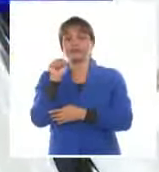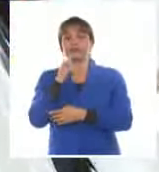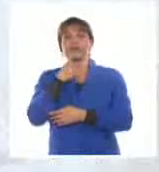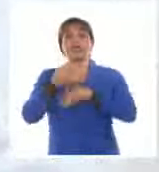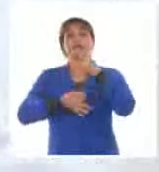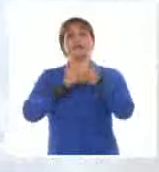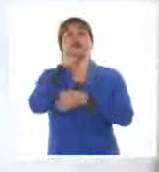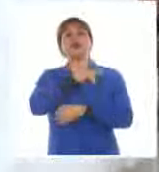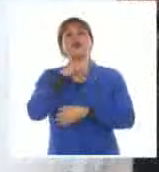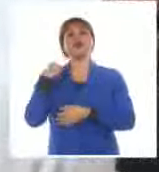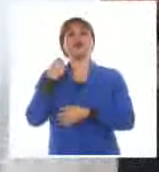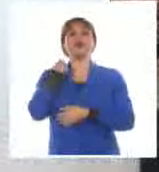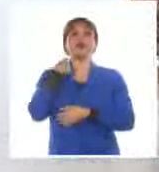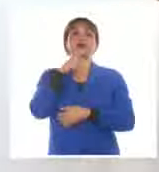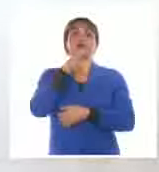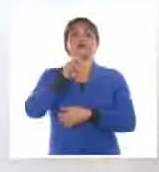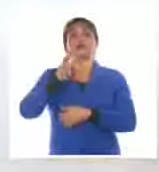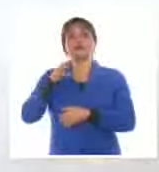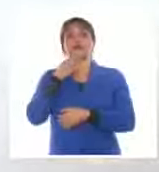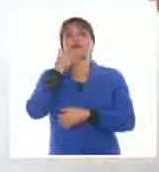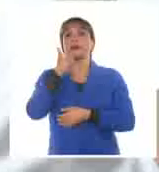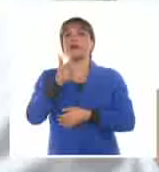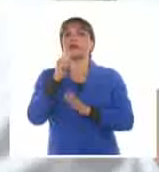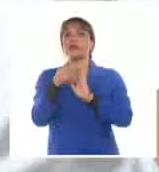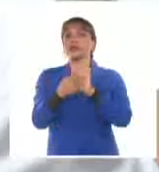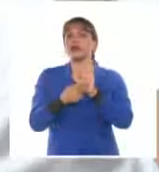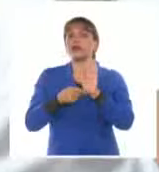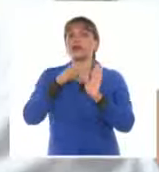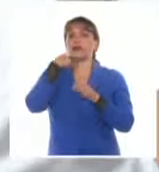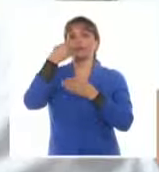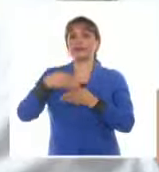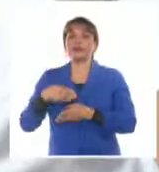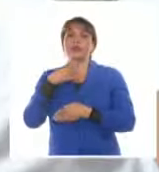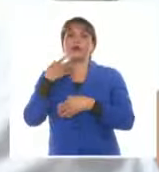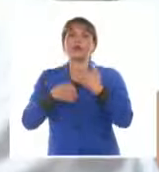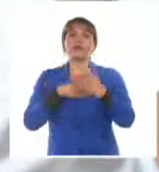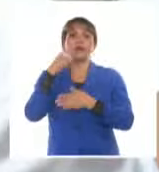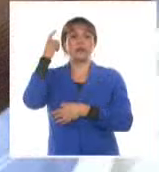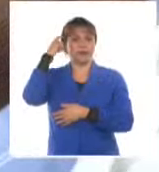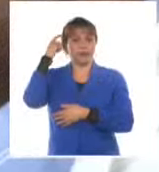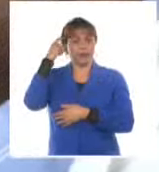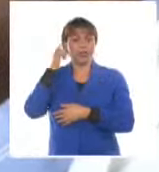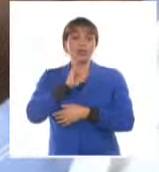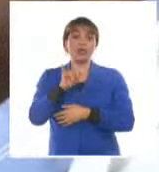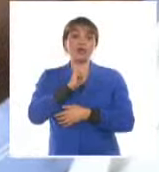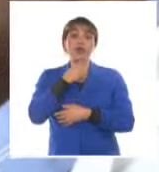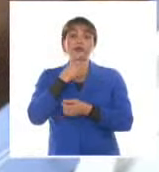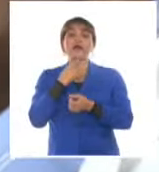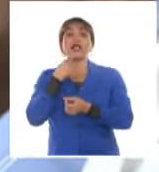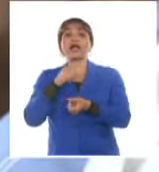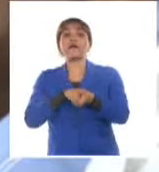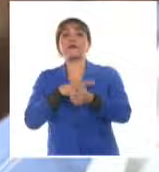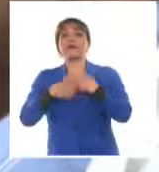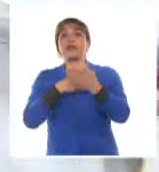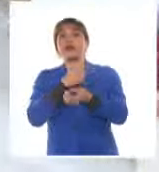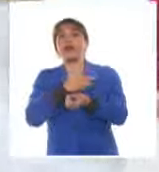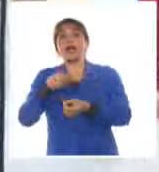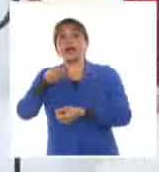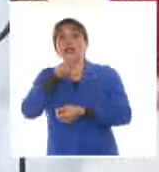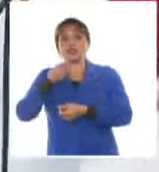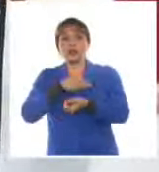durante 2023 mejoraron los indicadores de mortalidad por trauma severo y que la letalidad por diabetes y asma se mantuvo en